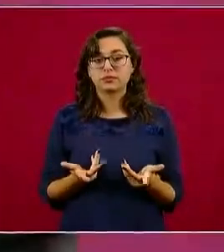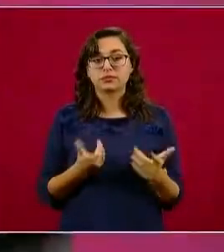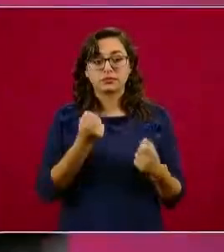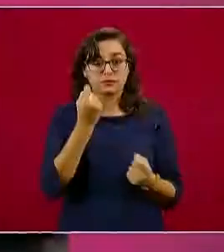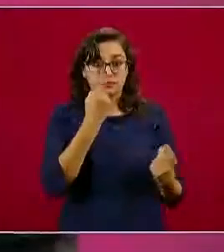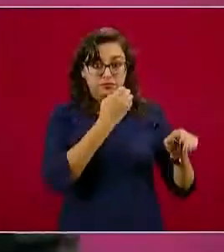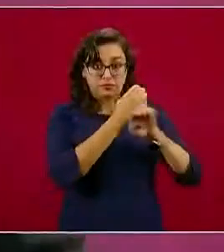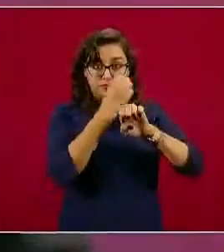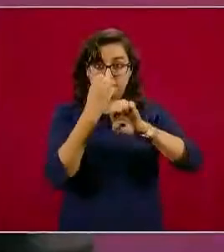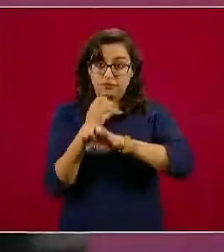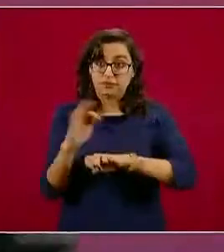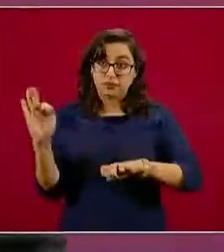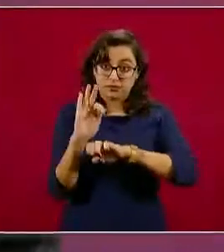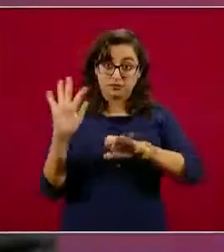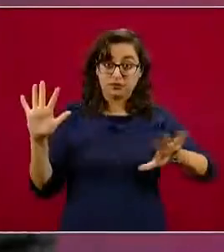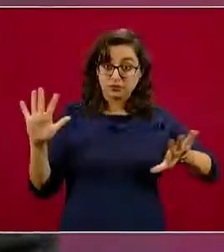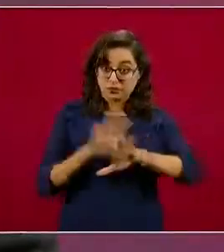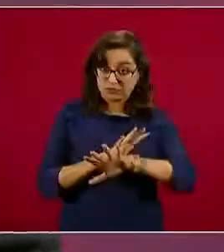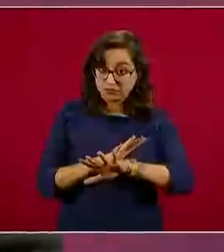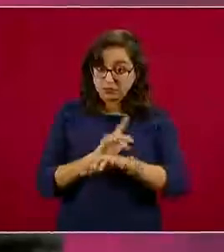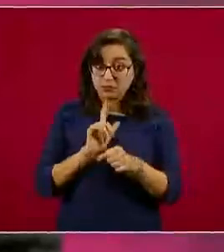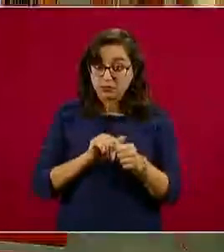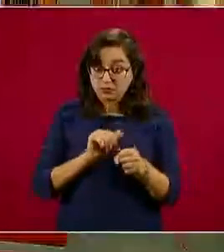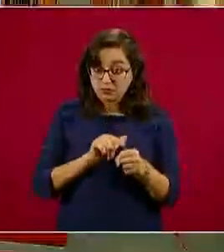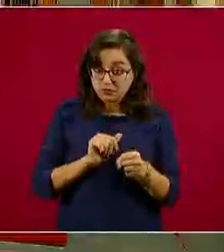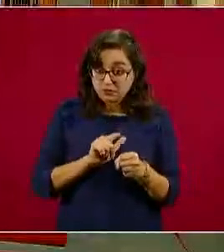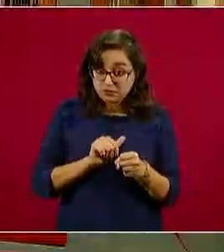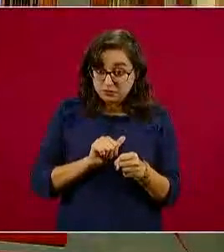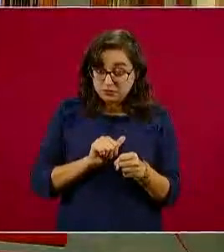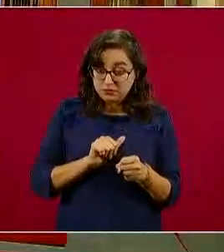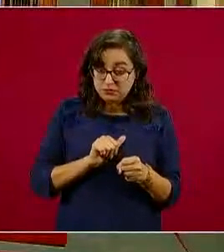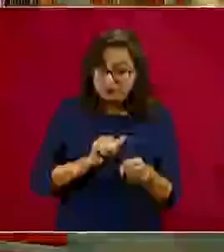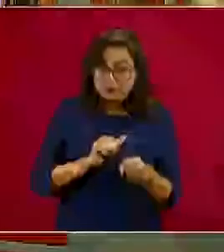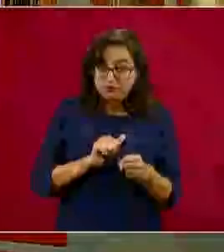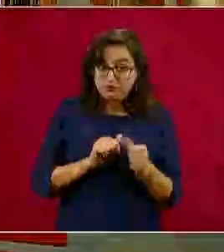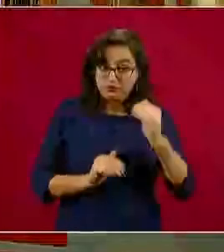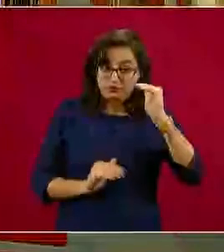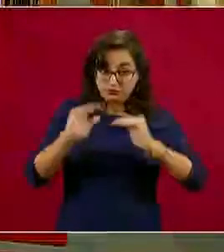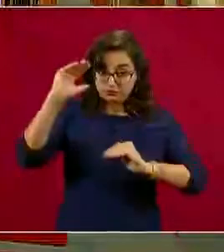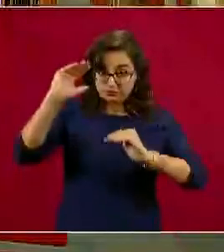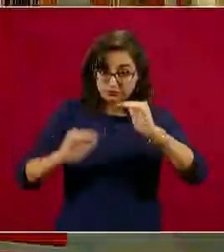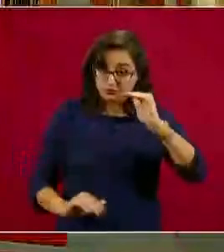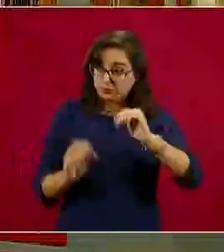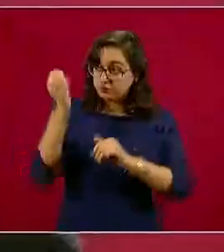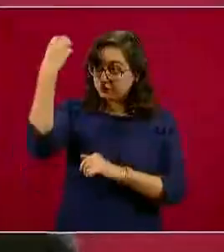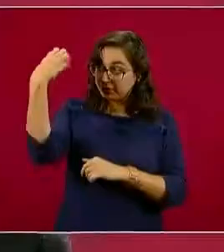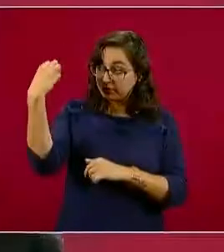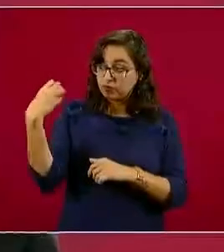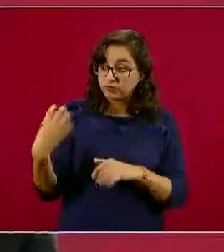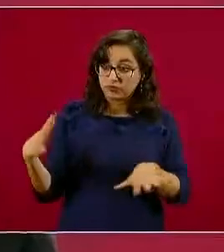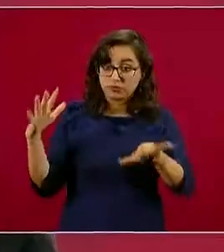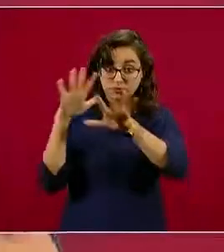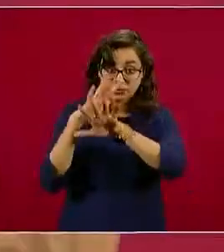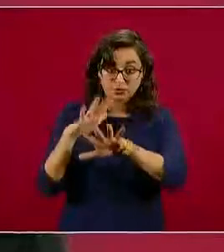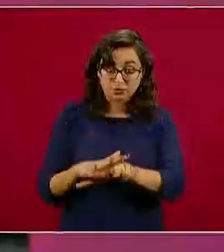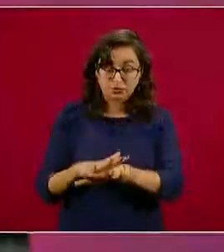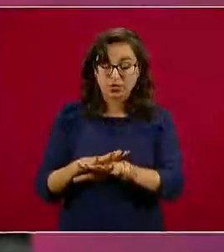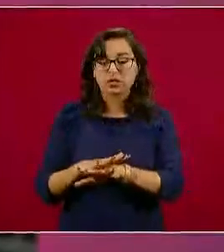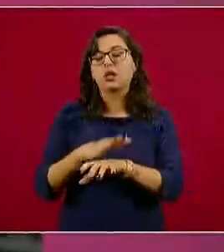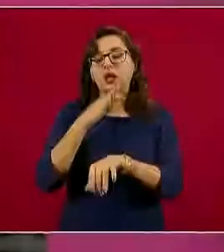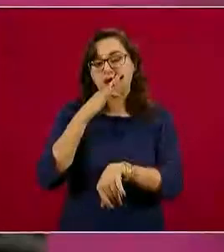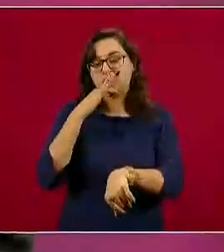pudieran haber cambiado los colores, es decir, la intensidad cualitativa del semáforo, les vamos